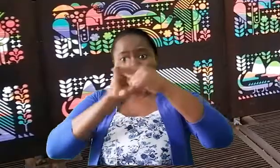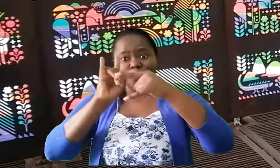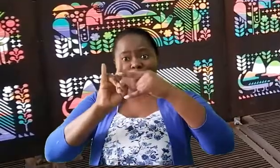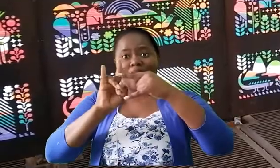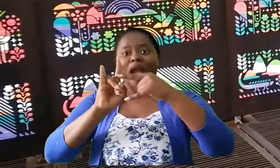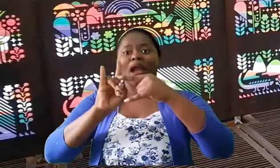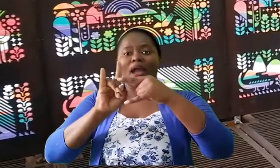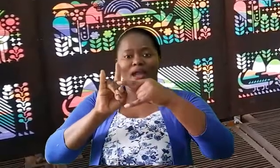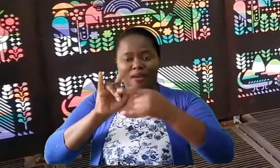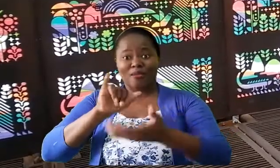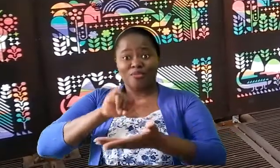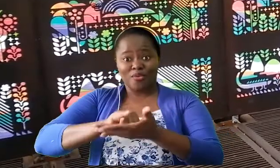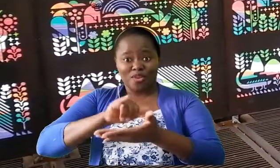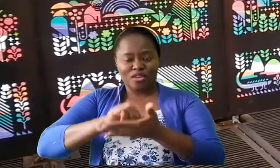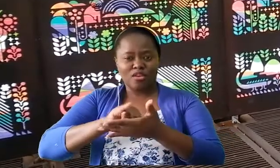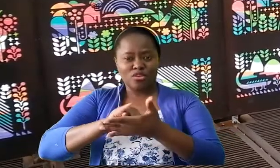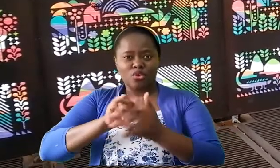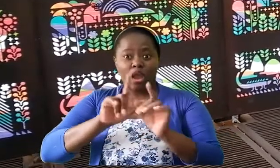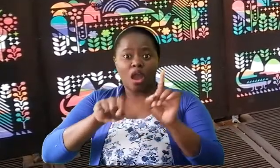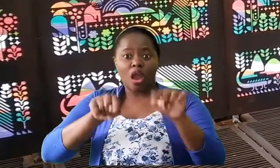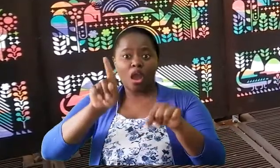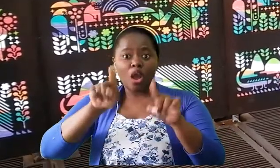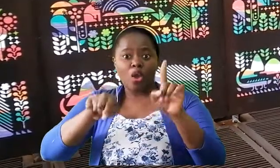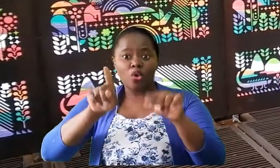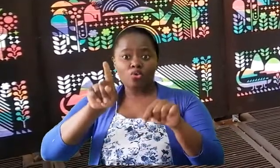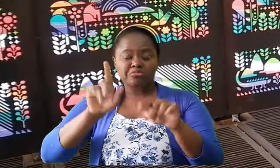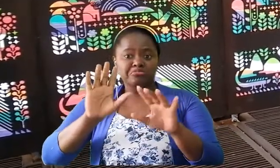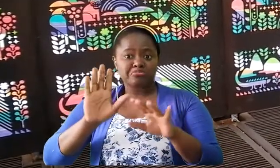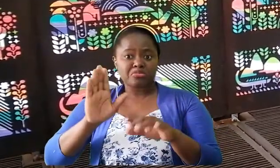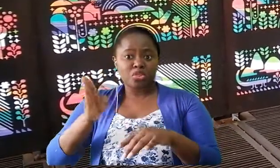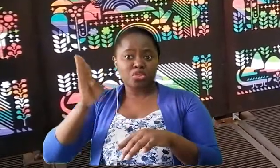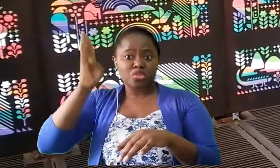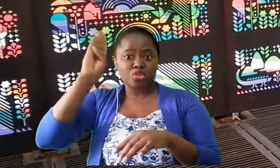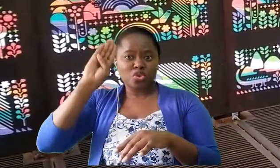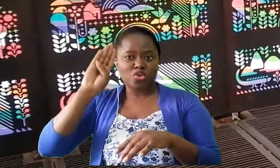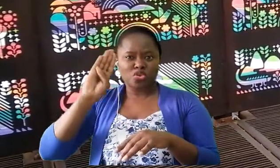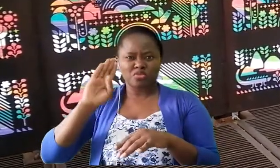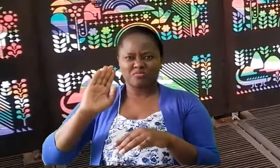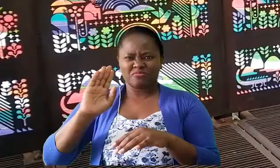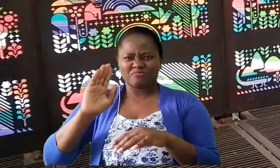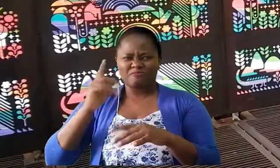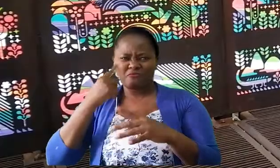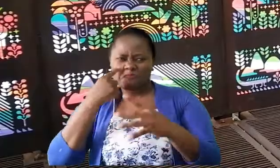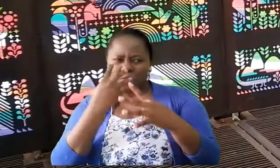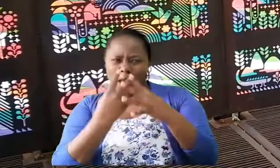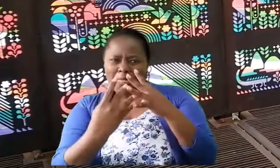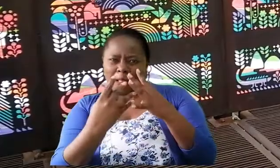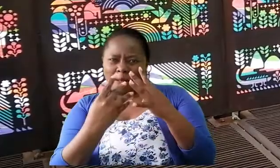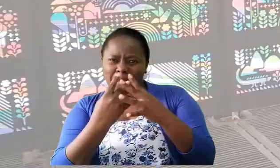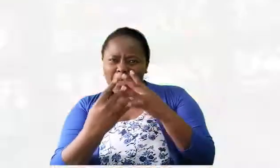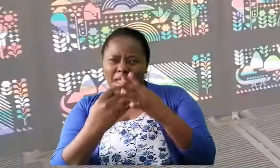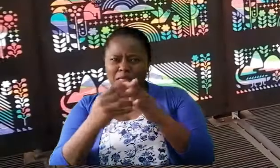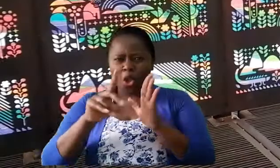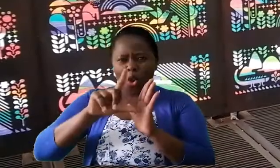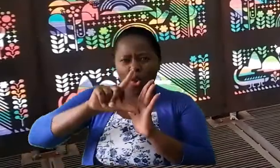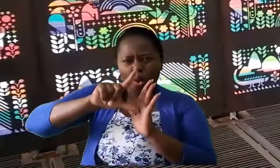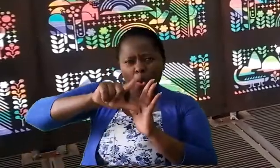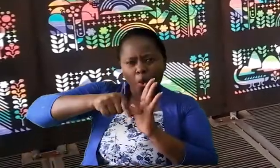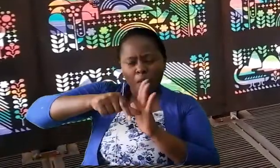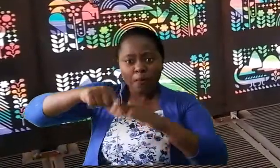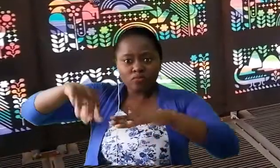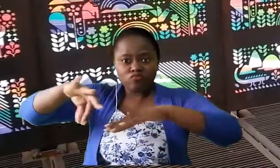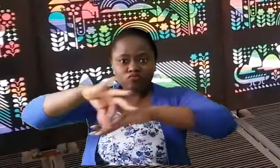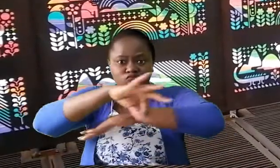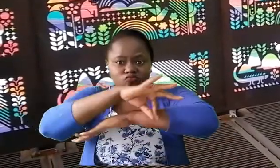que Dios es un geómetra o que Dios es un matemático o que Dios es el arquitecto del universo.